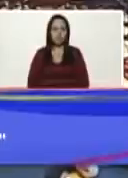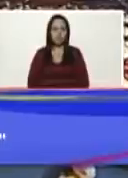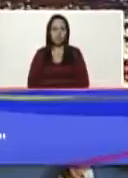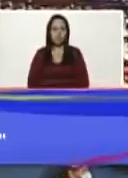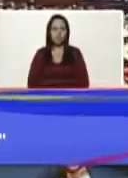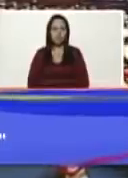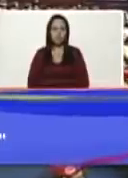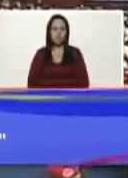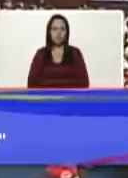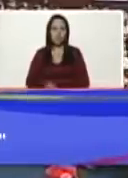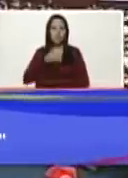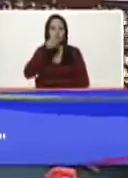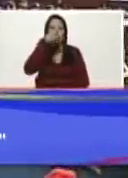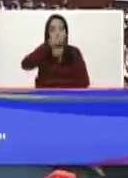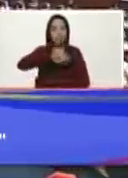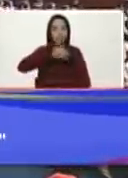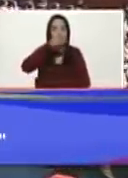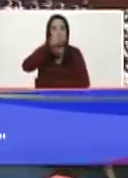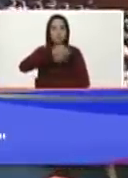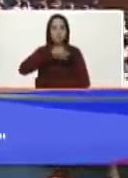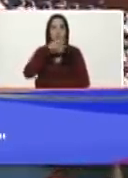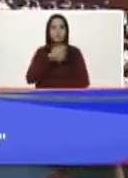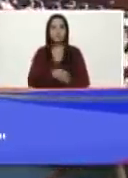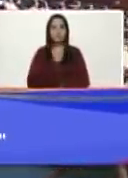Bueno, buenas tardes.